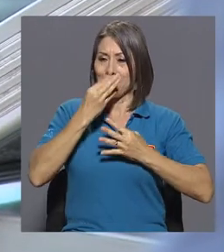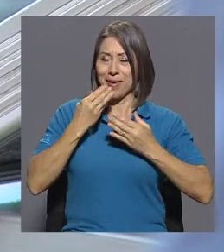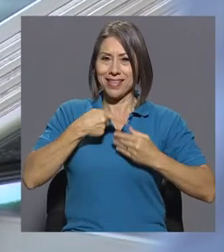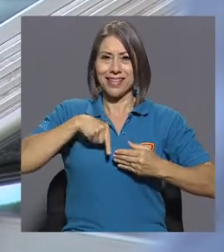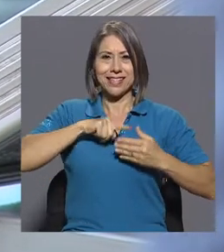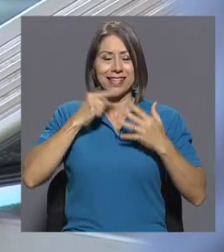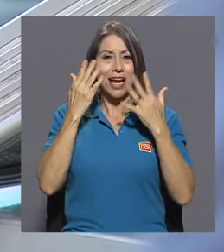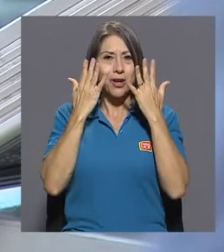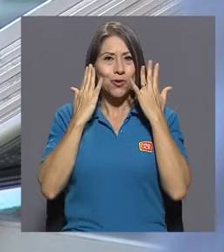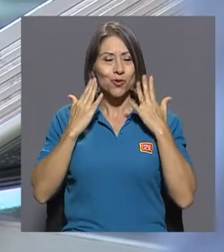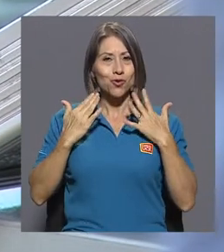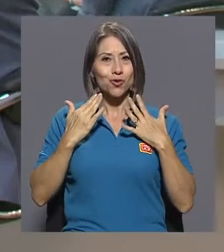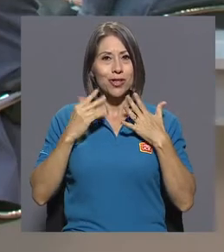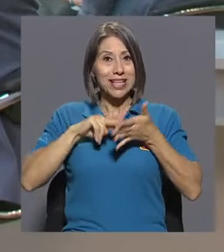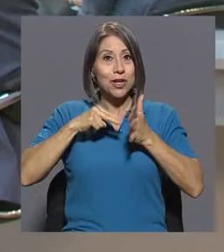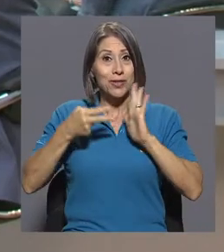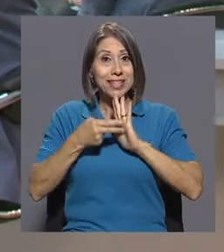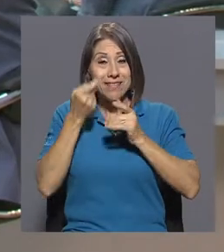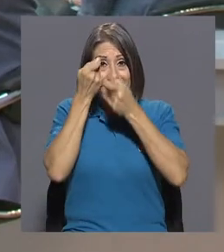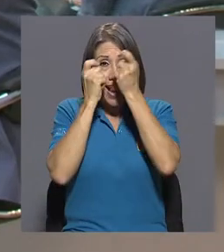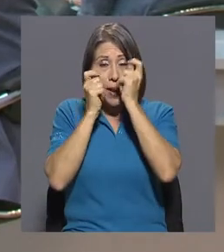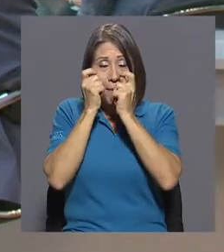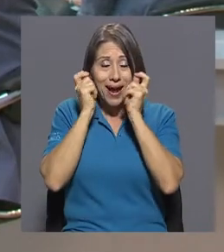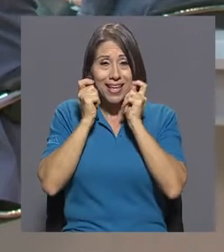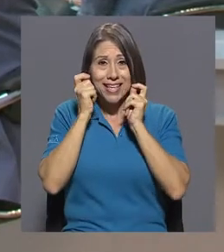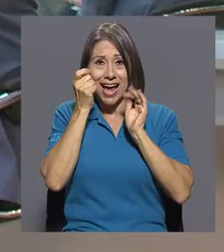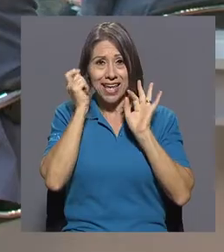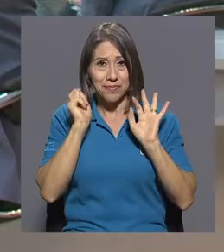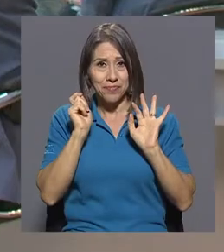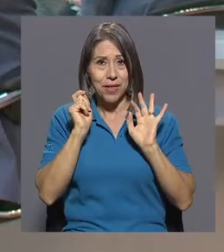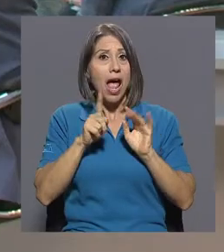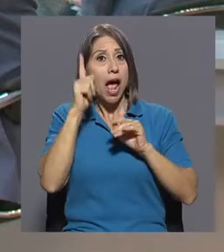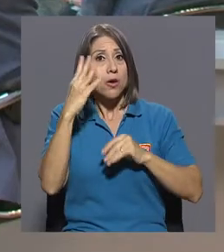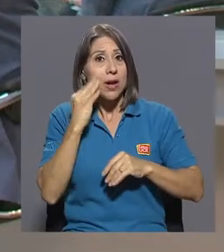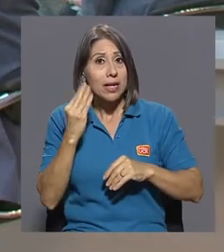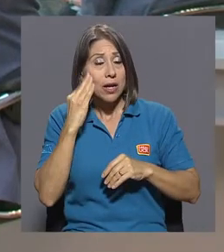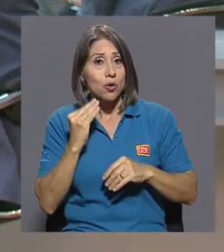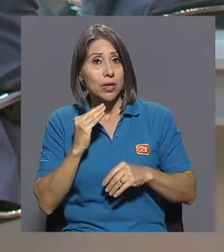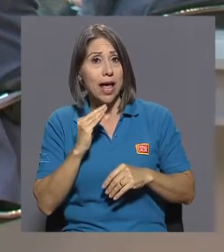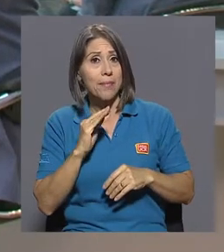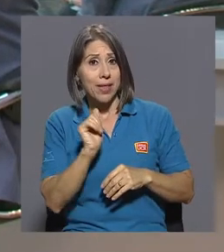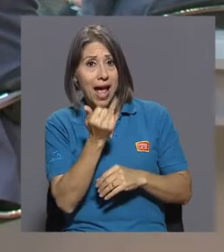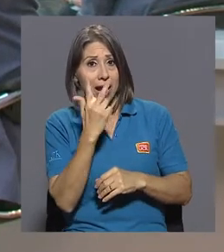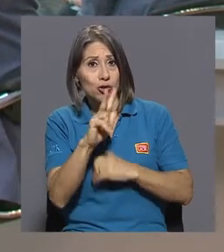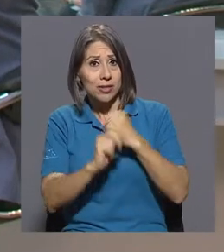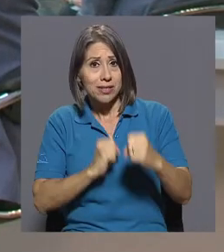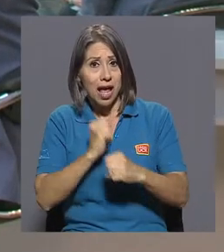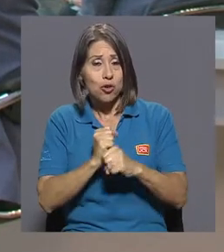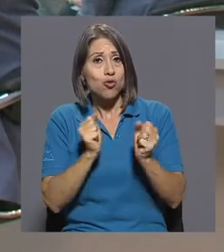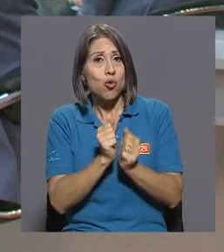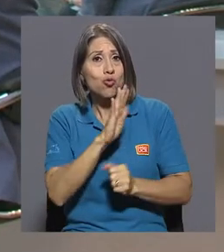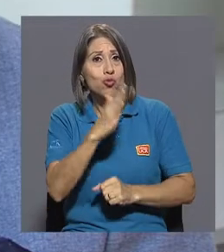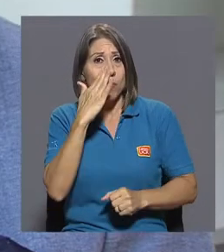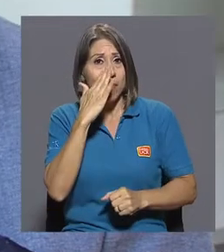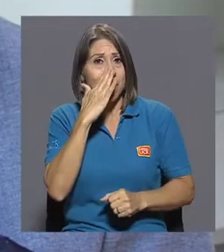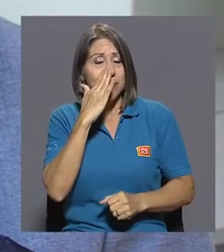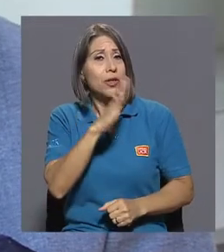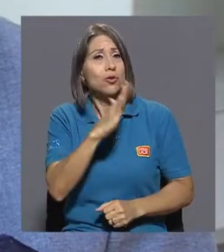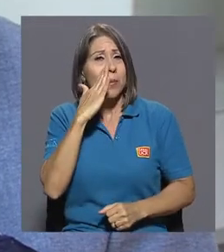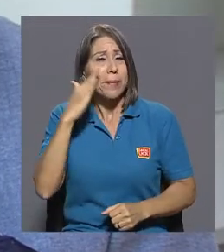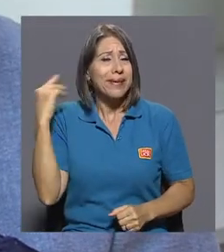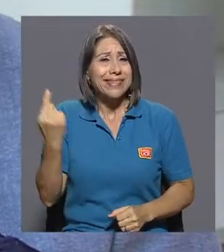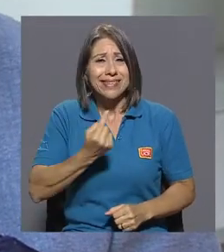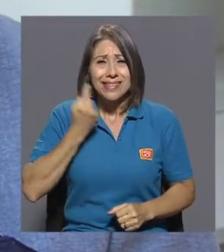significa en este caso el maquillaje. Sí. Y hay una anécdota que usted tiene a los 13 años con su mamá, cuando su mamá siempre estuvo muy ligada